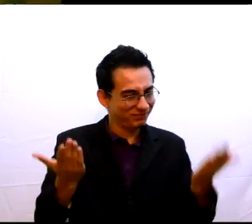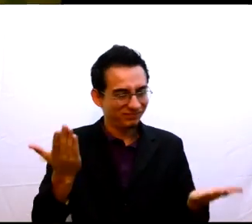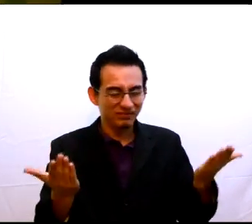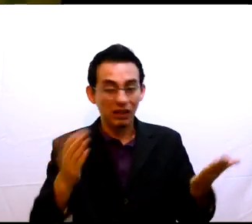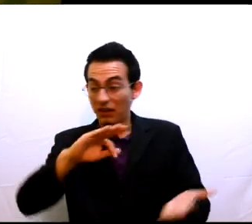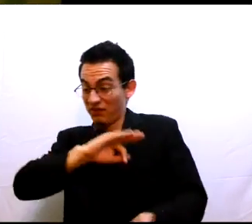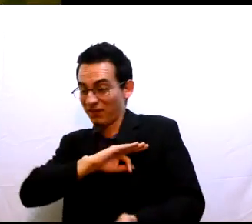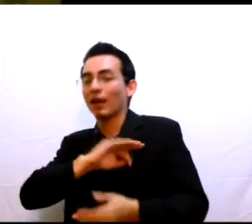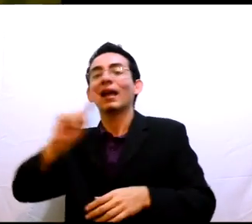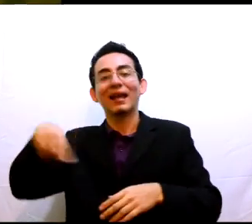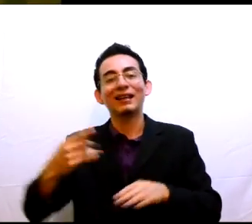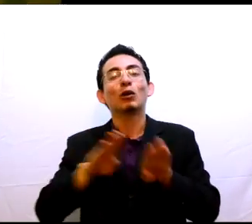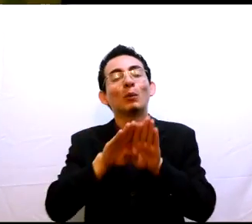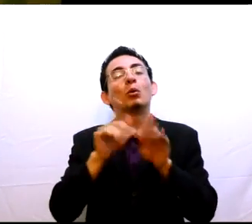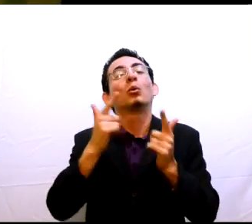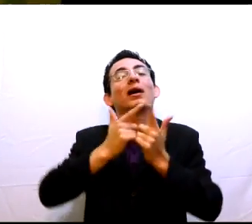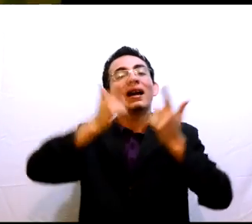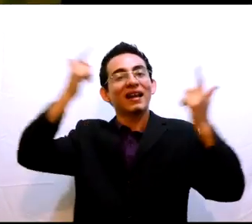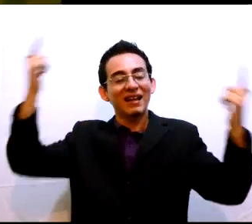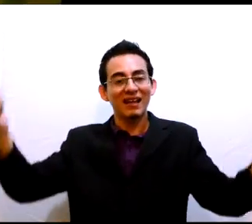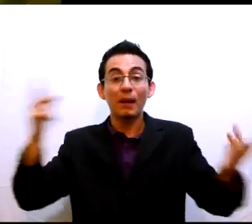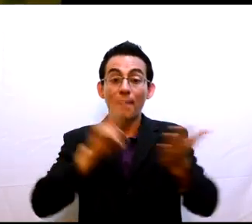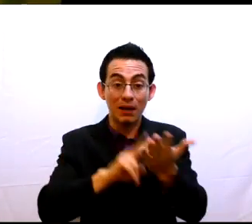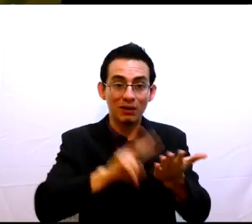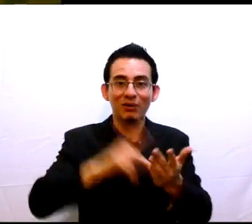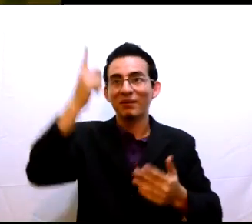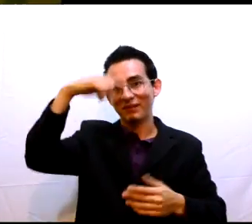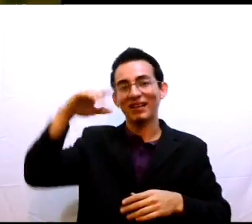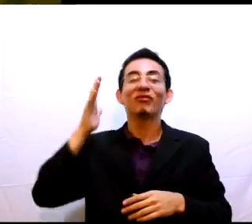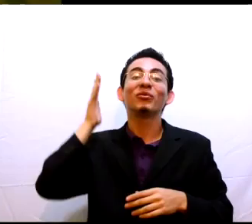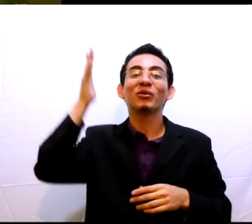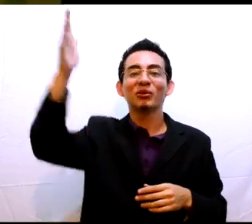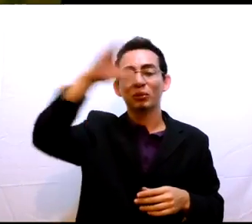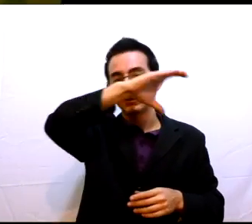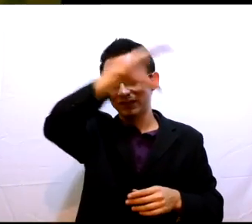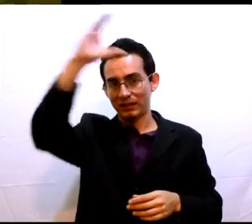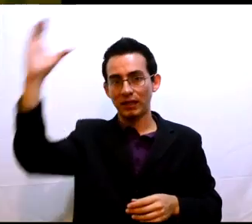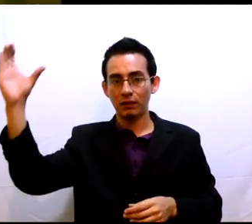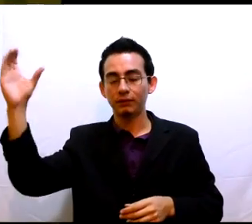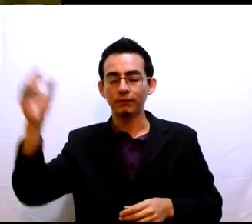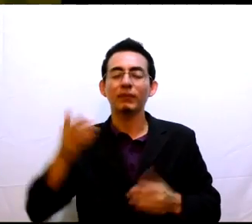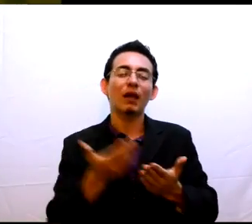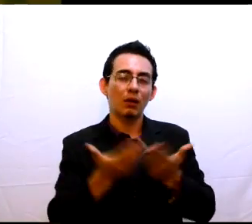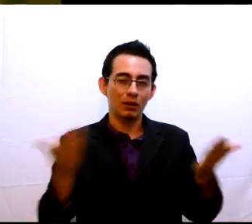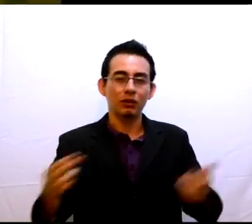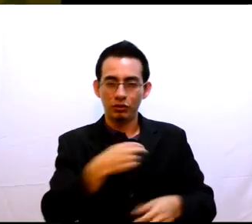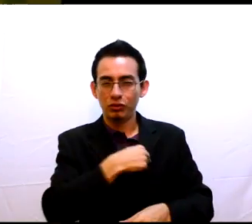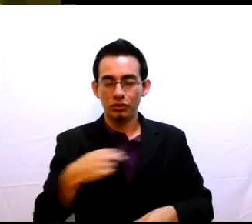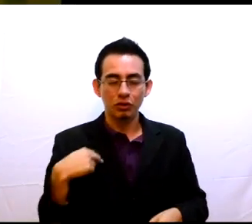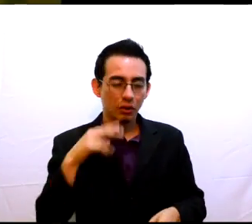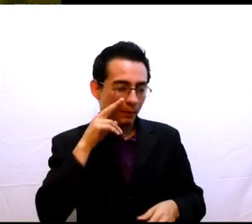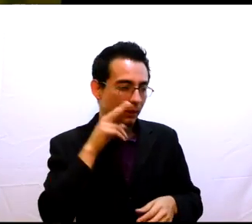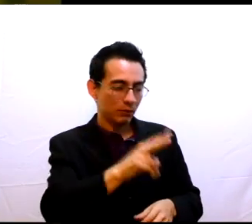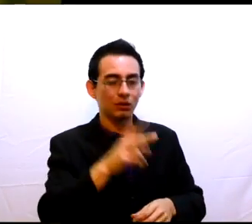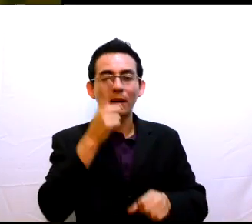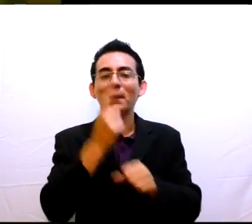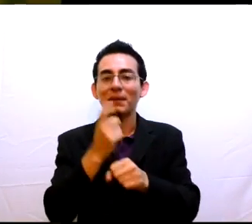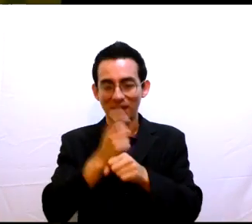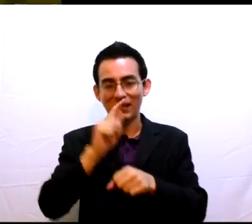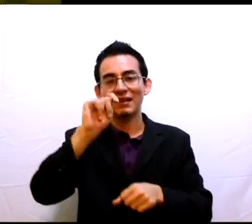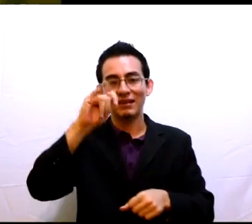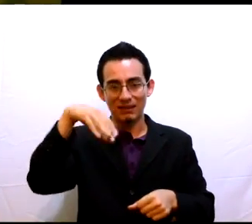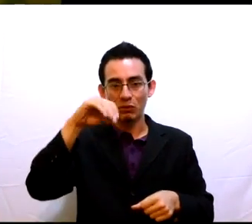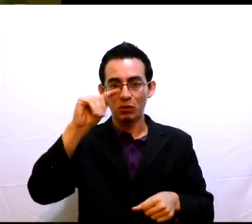fundamento para lo que está por venir en el mismo capítulo 6 ahora si busquen lo primero a timoteo 6